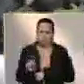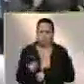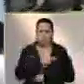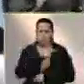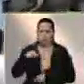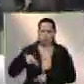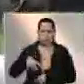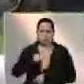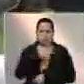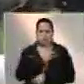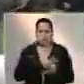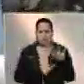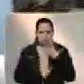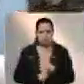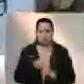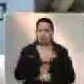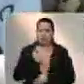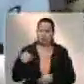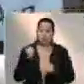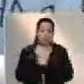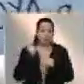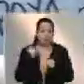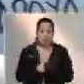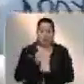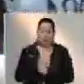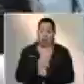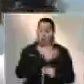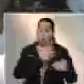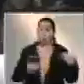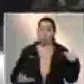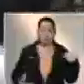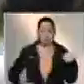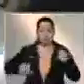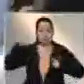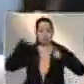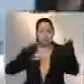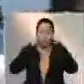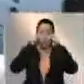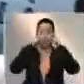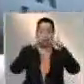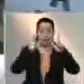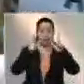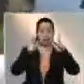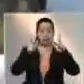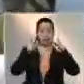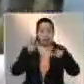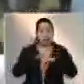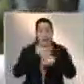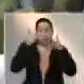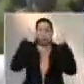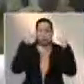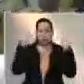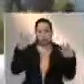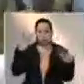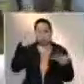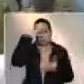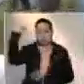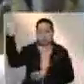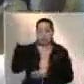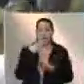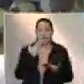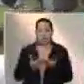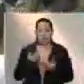de luto. Queremos trabajar. Presidente, abra los ojos, por Dios. Se lo pide